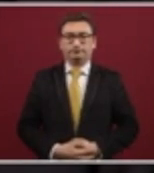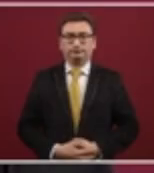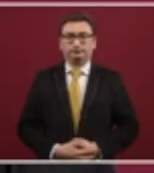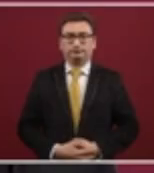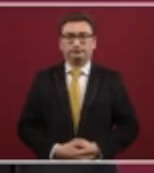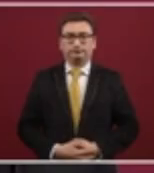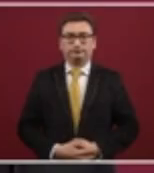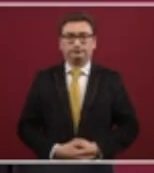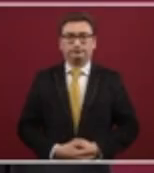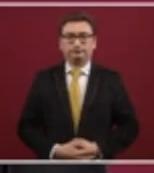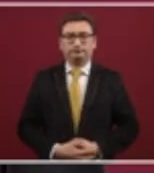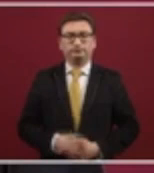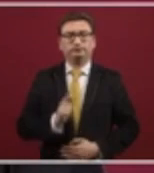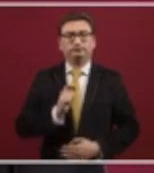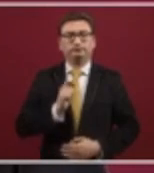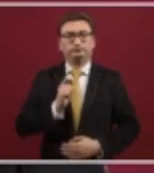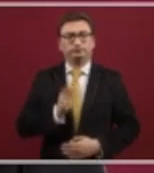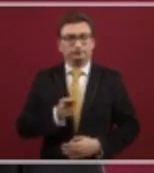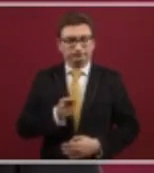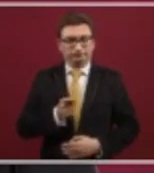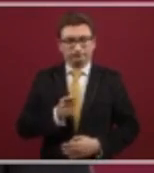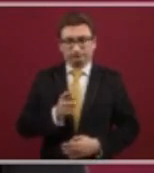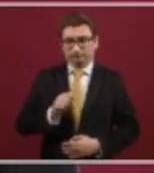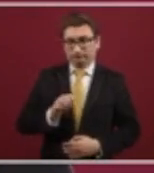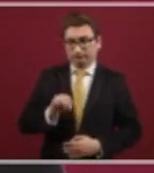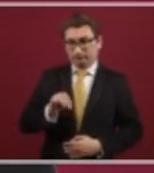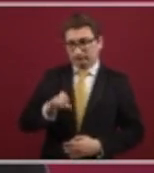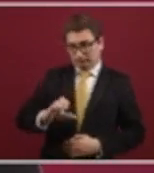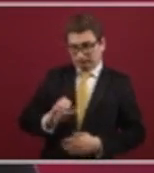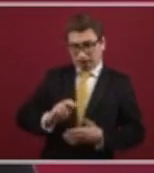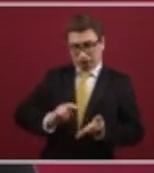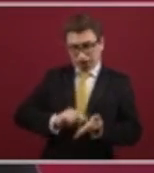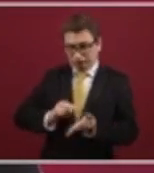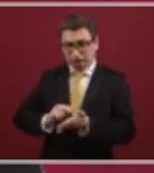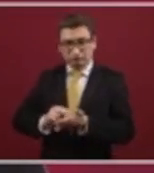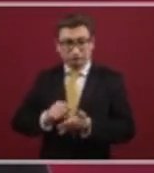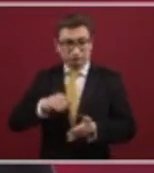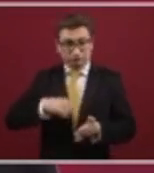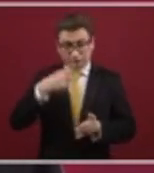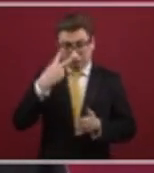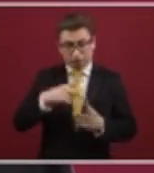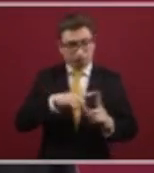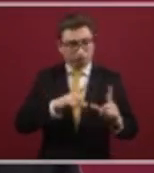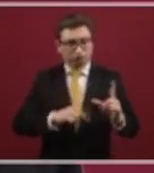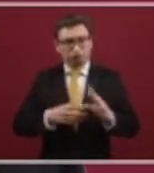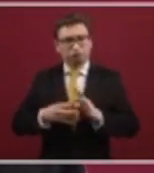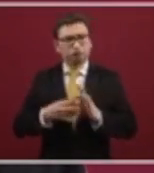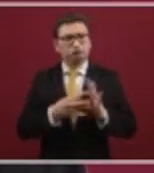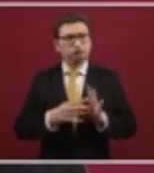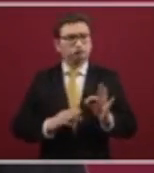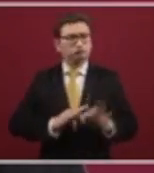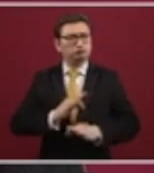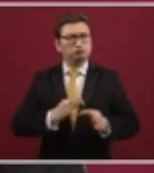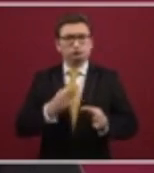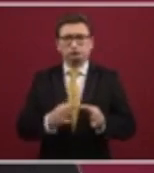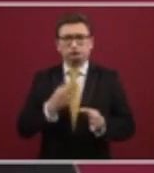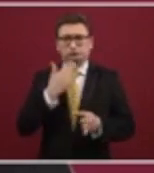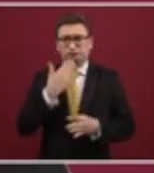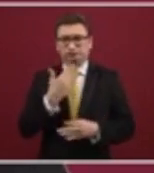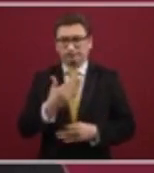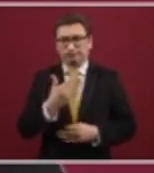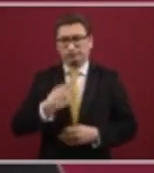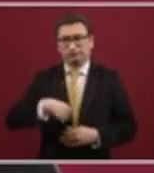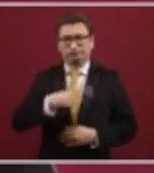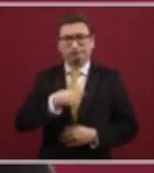hay unidad en el país y que estamos de acuerdo con este